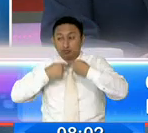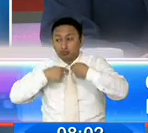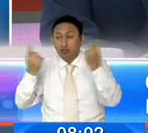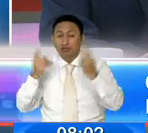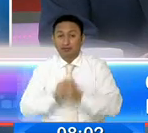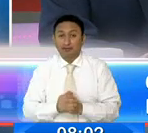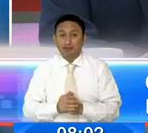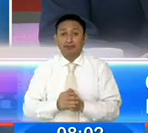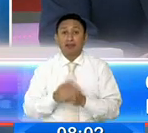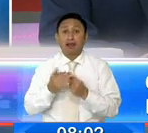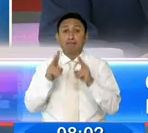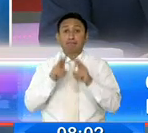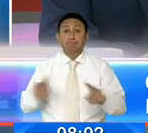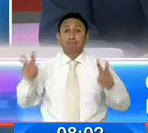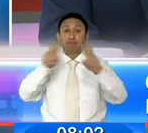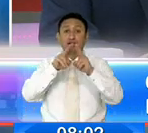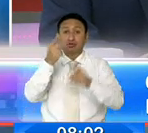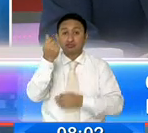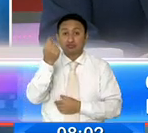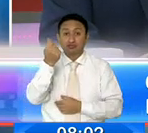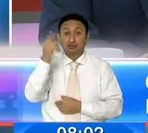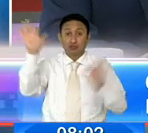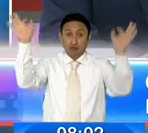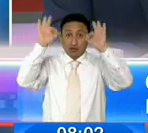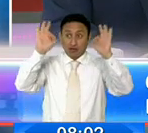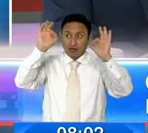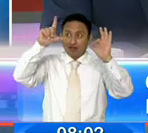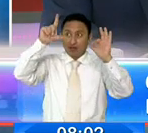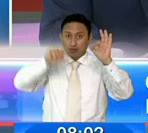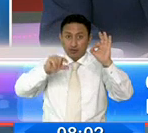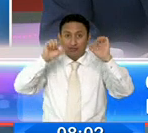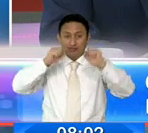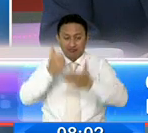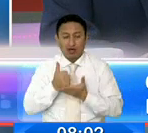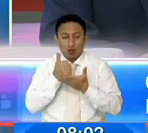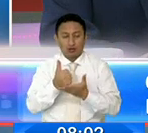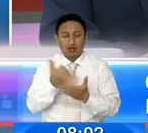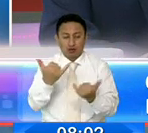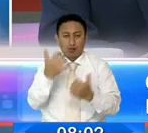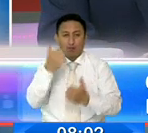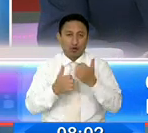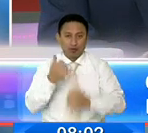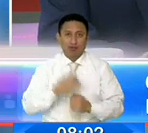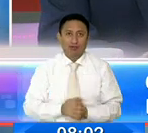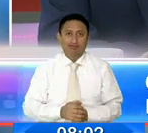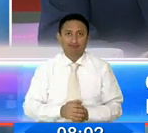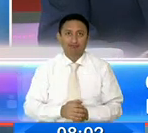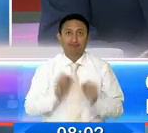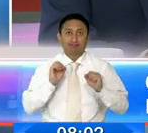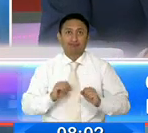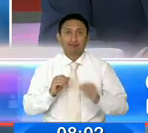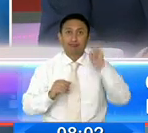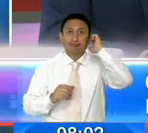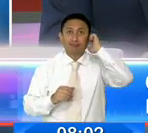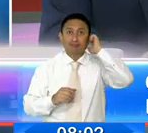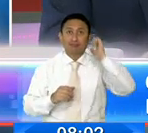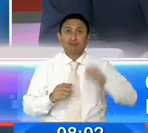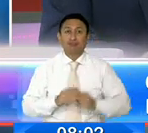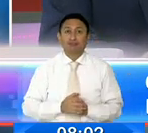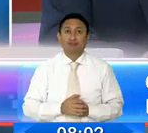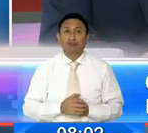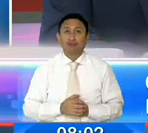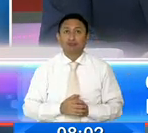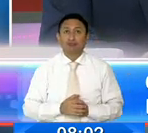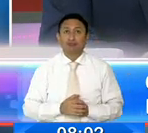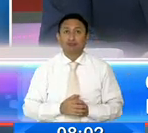de los precios bajos de la electricidad, ayudando a esta pandemia que está complicada. Ya las clases sociales... ya ha